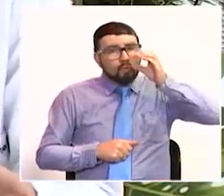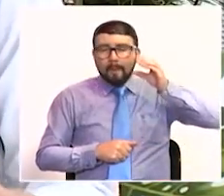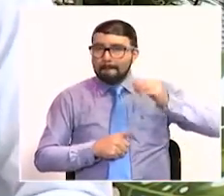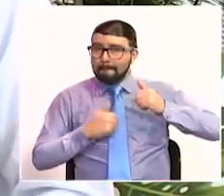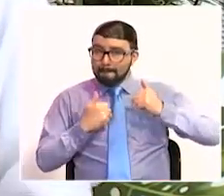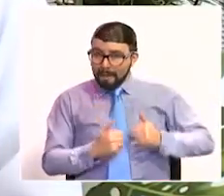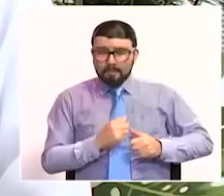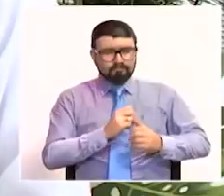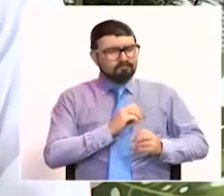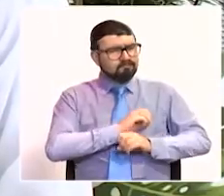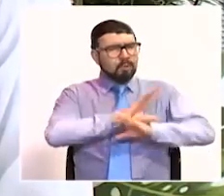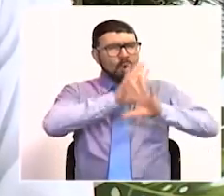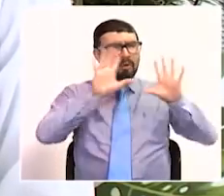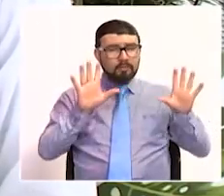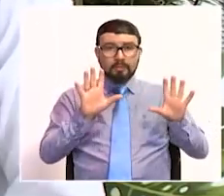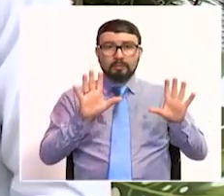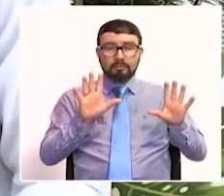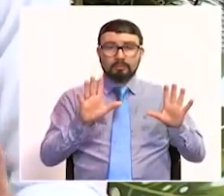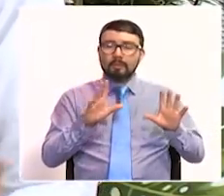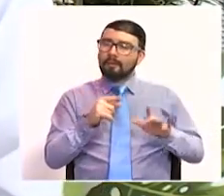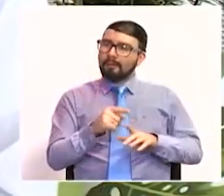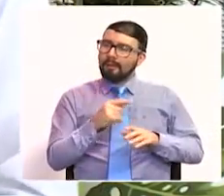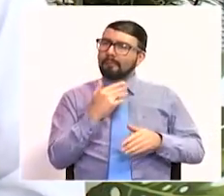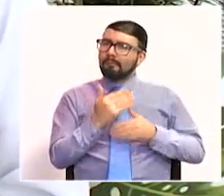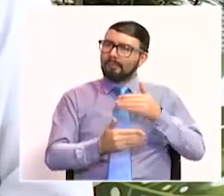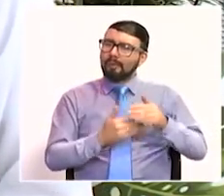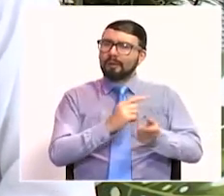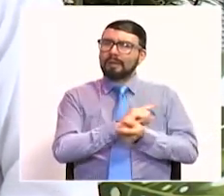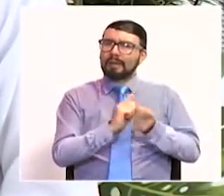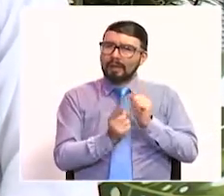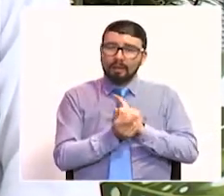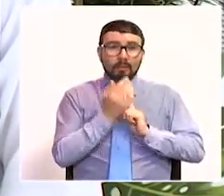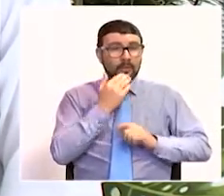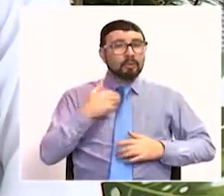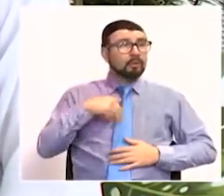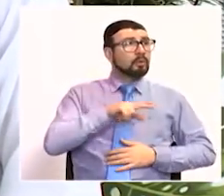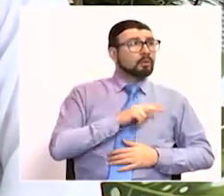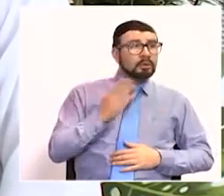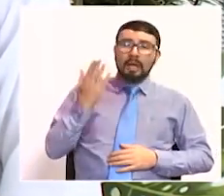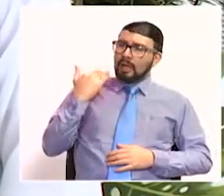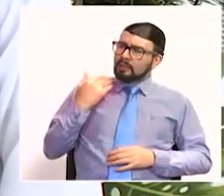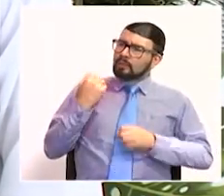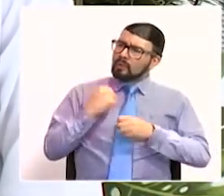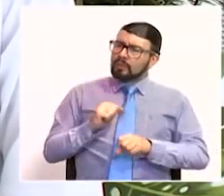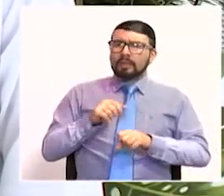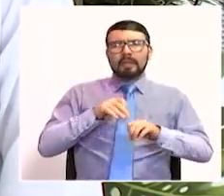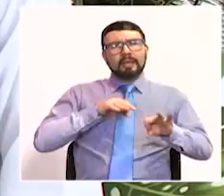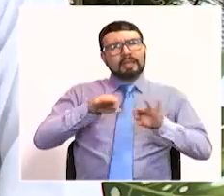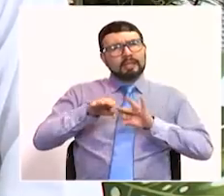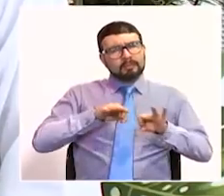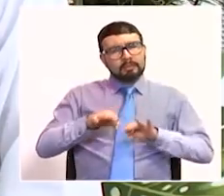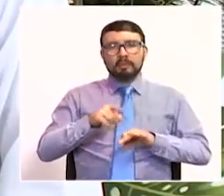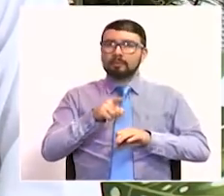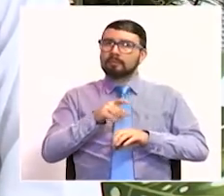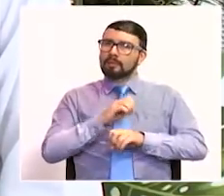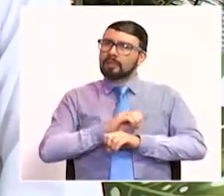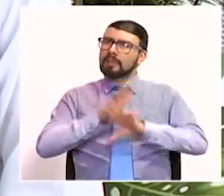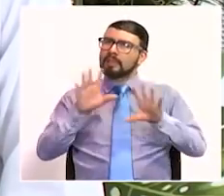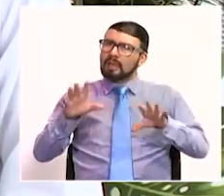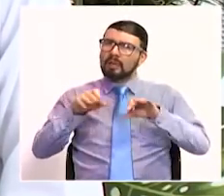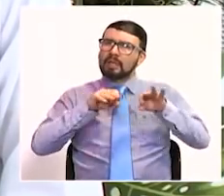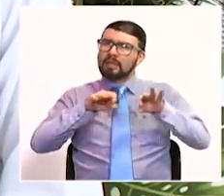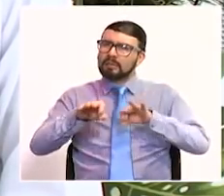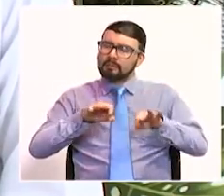normal, de lo saludable, a través de tantos programas que hemos tratado de explicarles a ustedes, se va entendiendo que a través